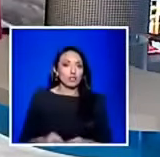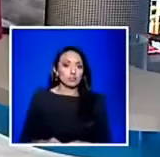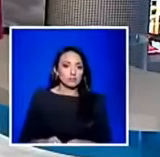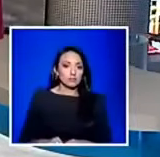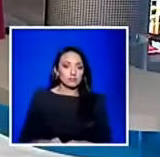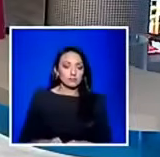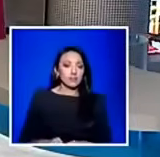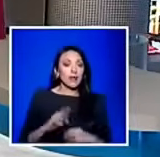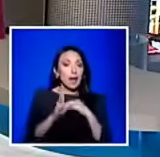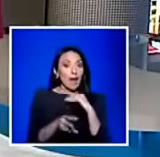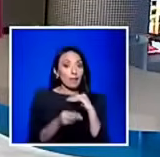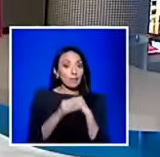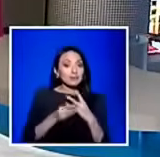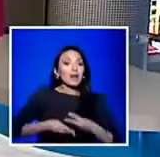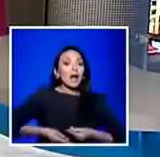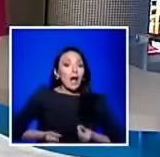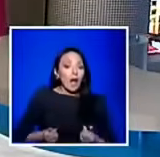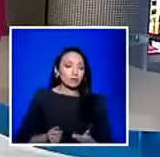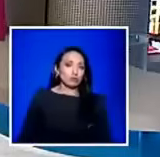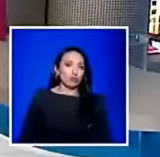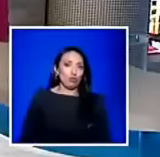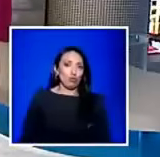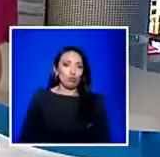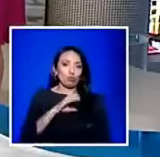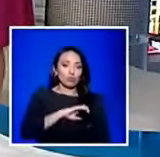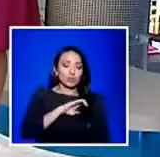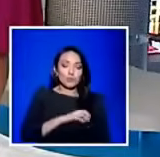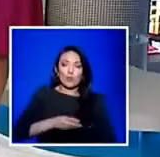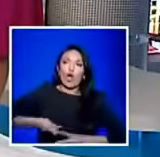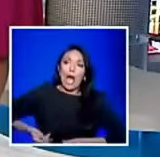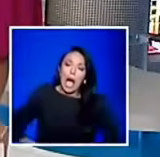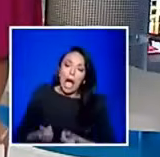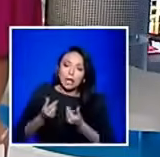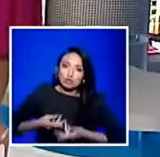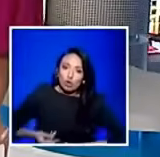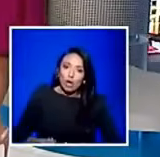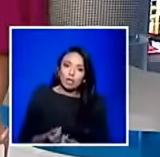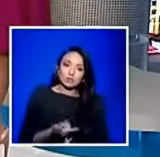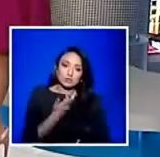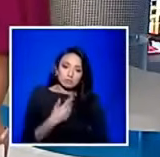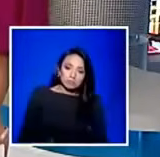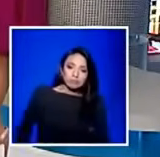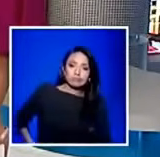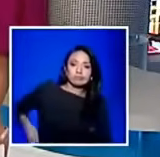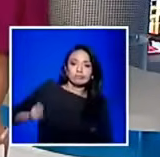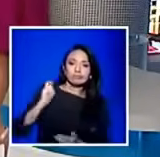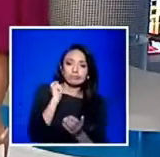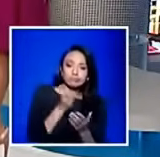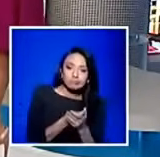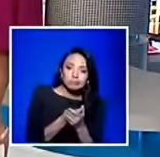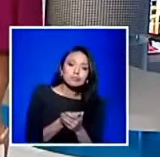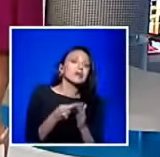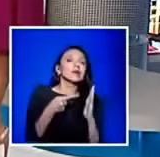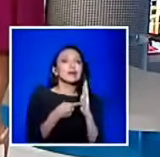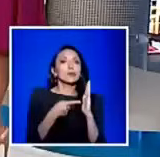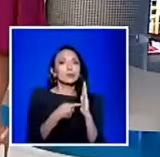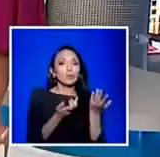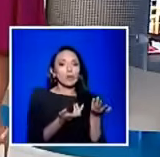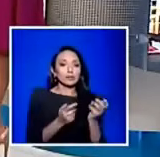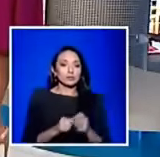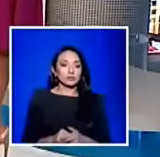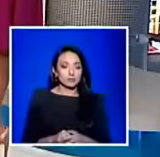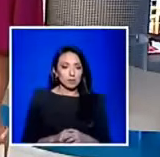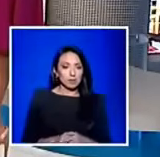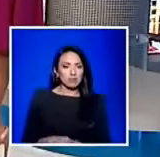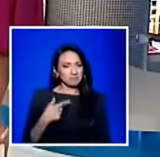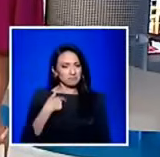Además del gasto que genera al municipio, que por supuesto es recursos que salen, son recursos que salen del bolsillo de los quiteños. Lo